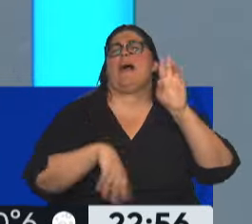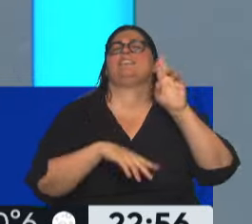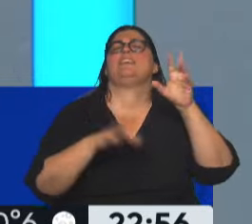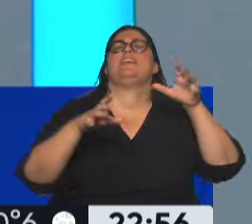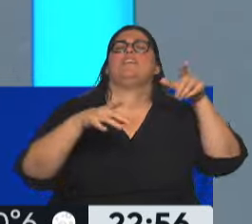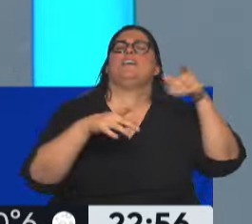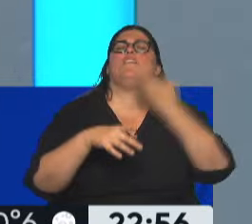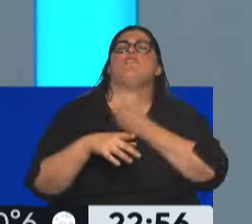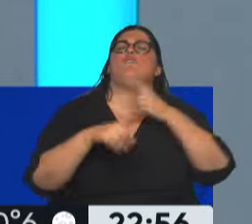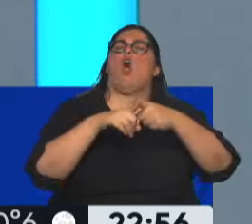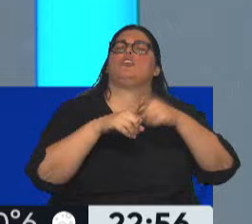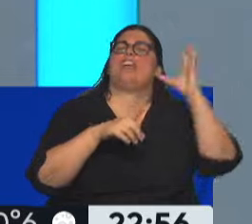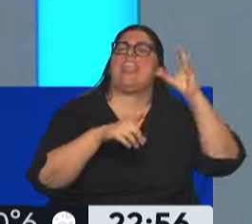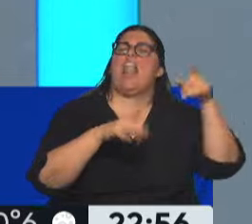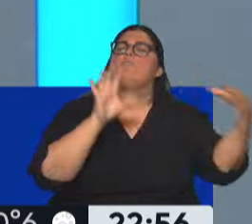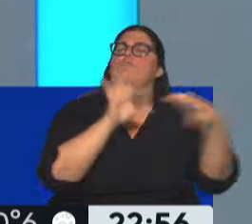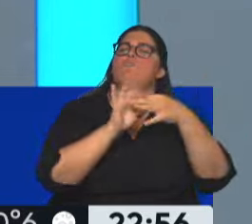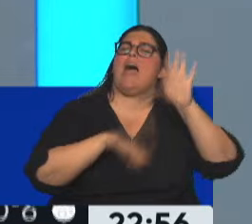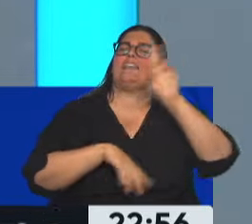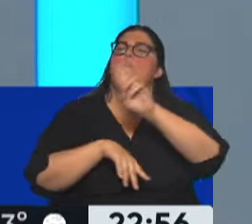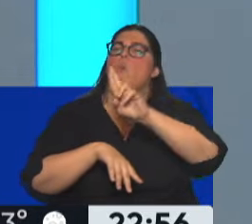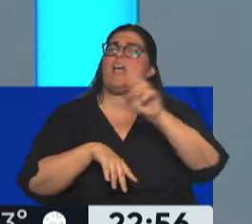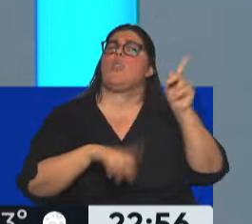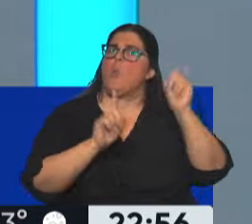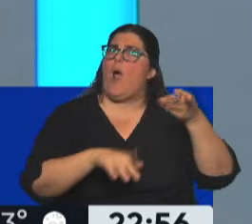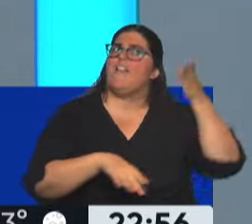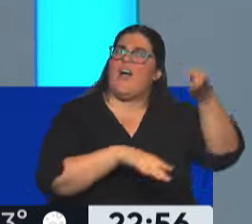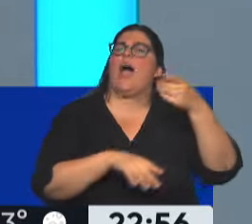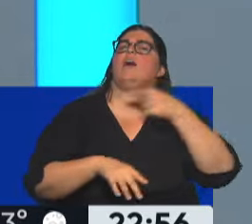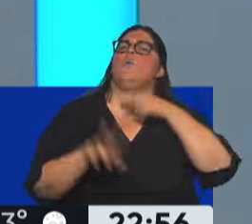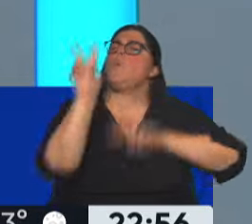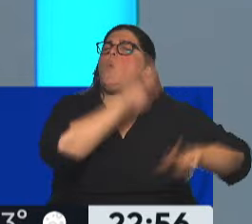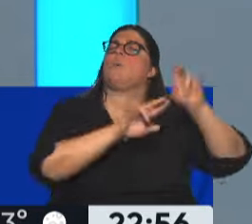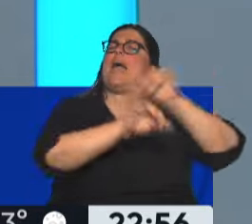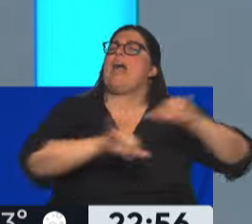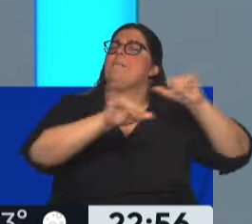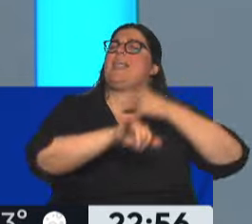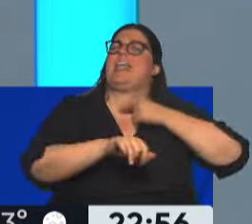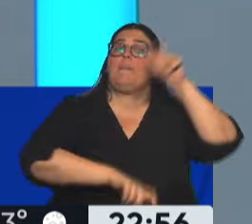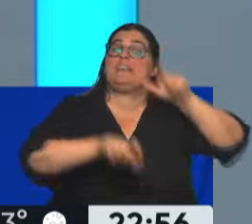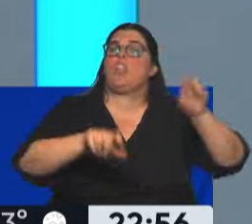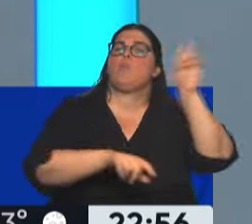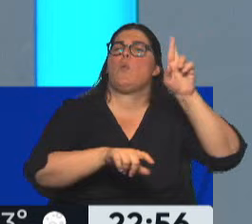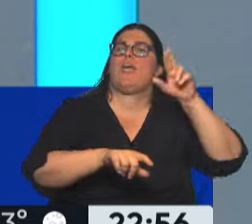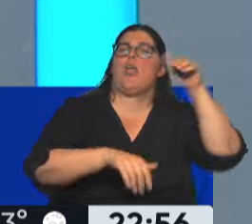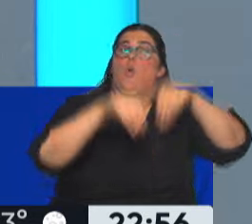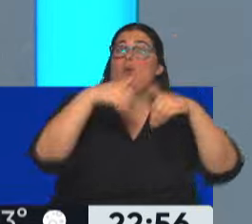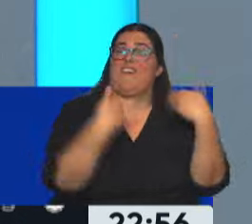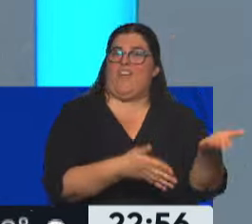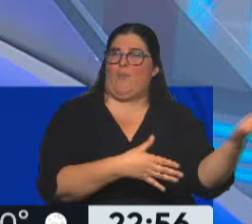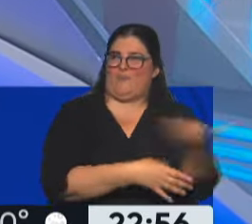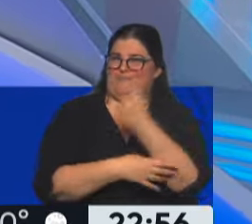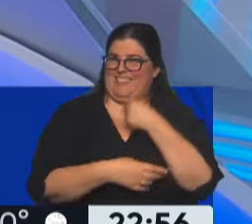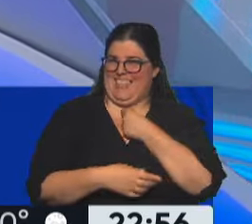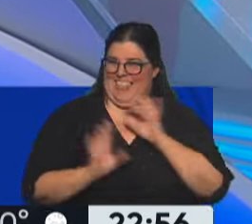claramente de de sumar algunos votos del partido ano que bueno las preguntas fueron en bien duras de hecho ella era